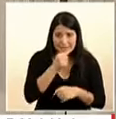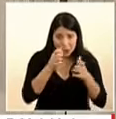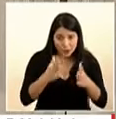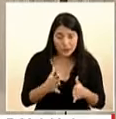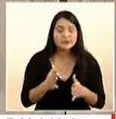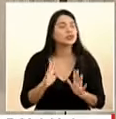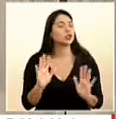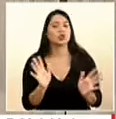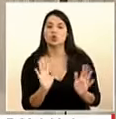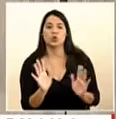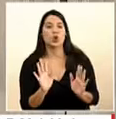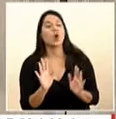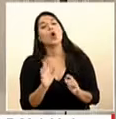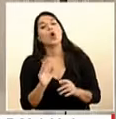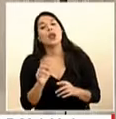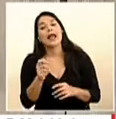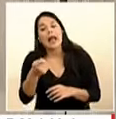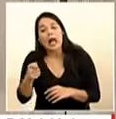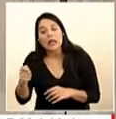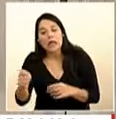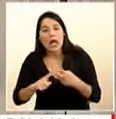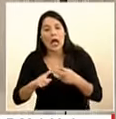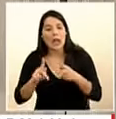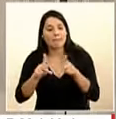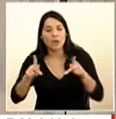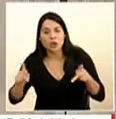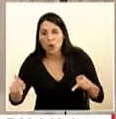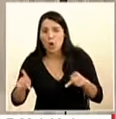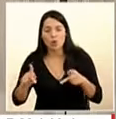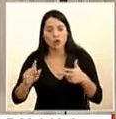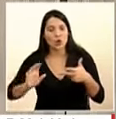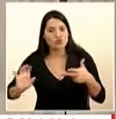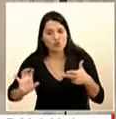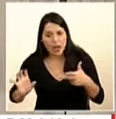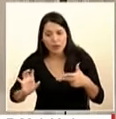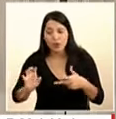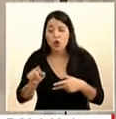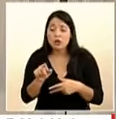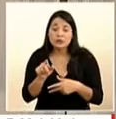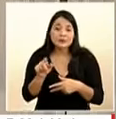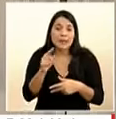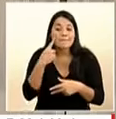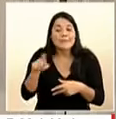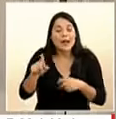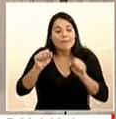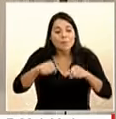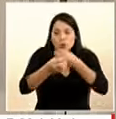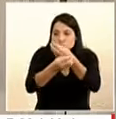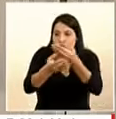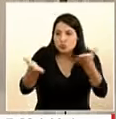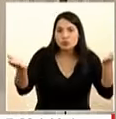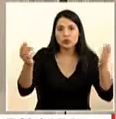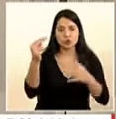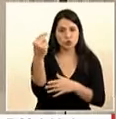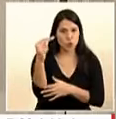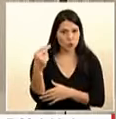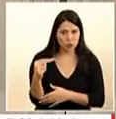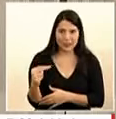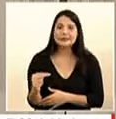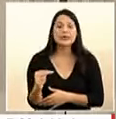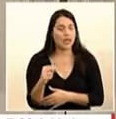ejercicio profesional como en la distribución de sus productos ya me hace un producto impreso están son